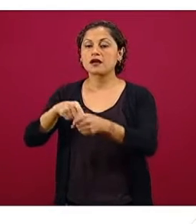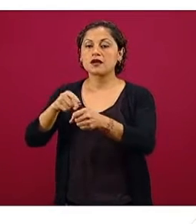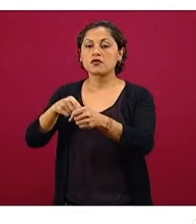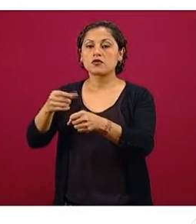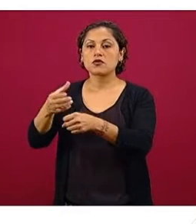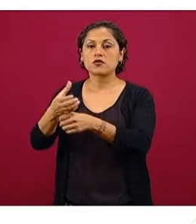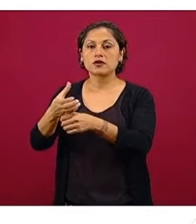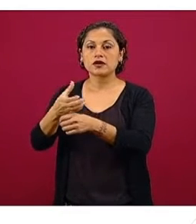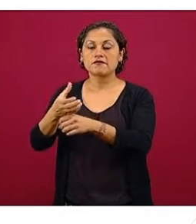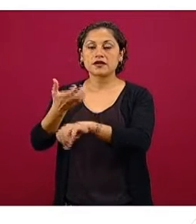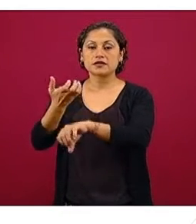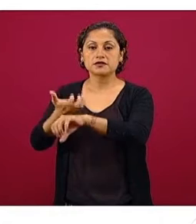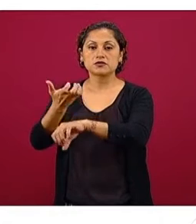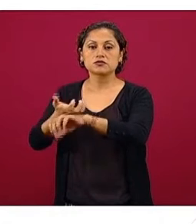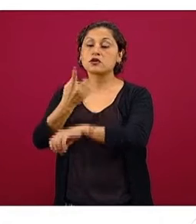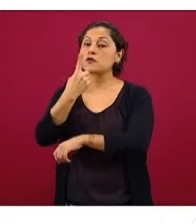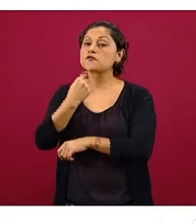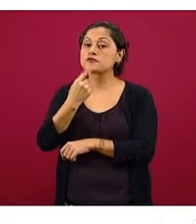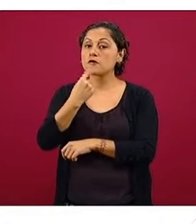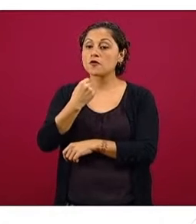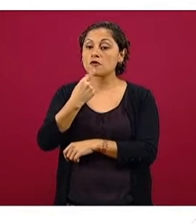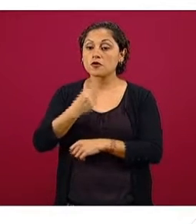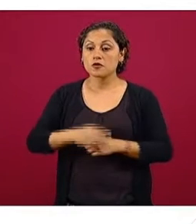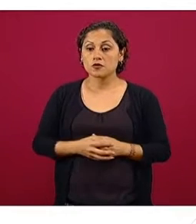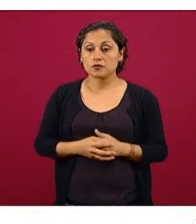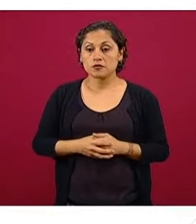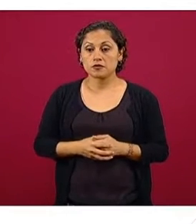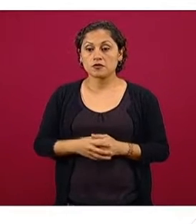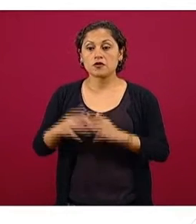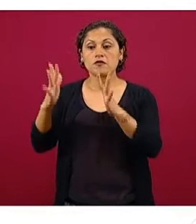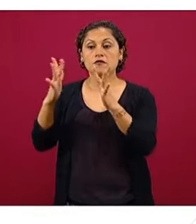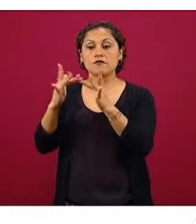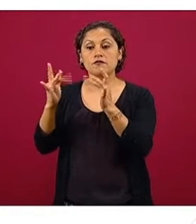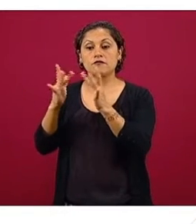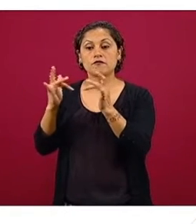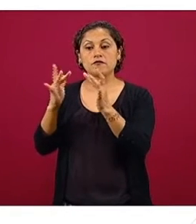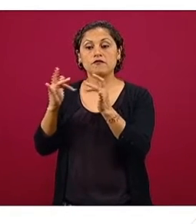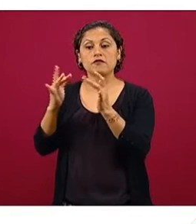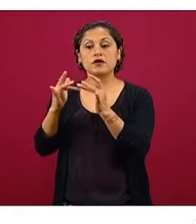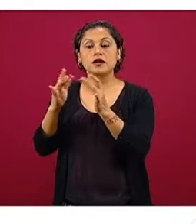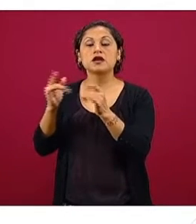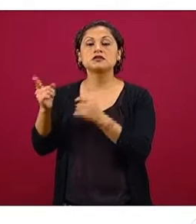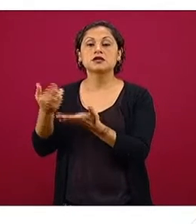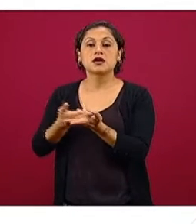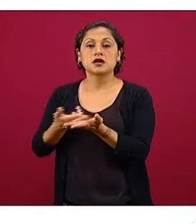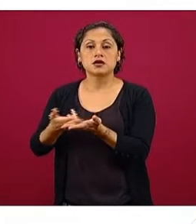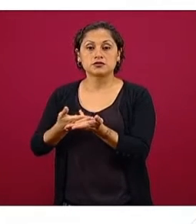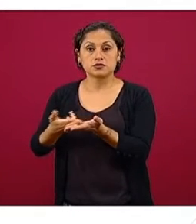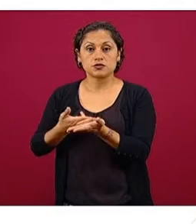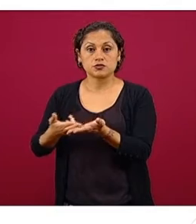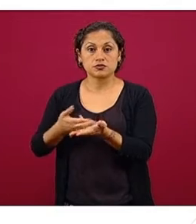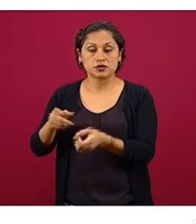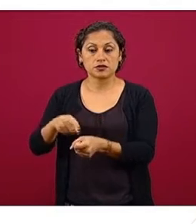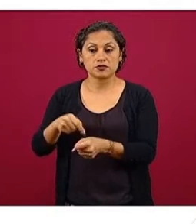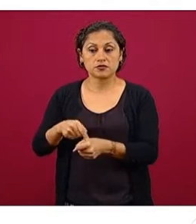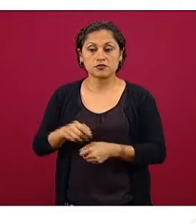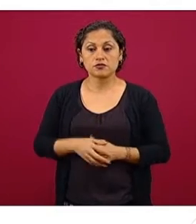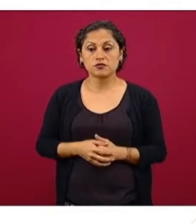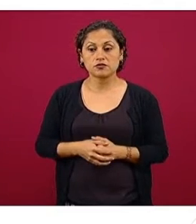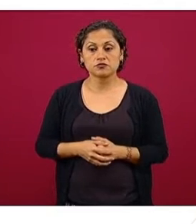Estados Unidos en rojo, ahí está Francia en este color magenta, etcétera. Esta es la